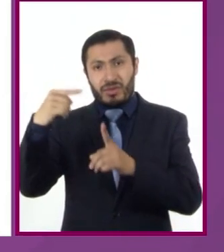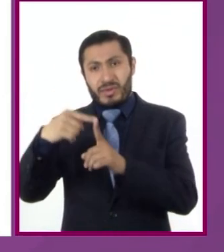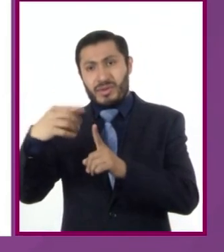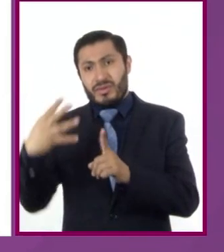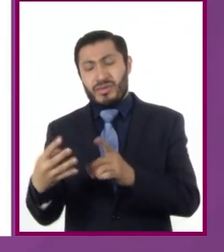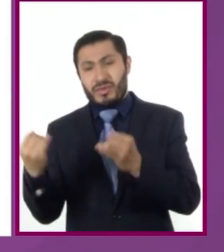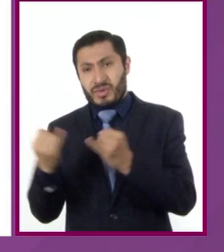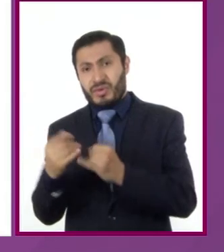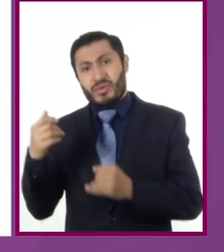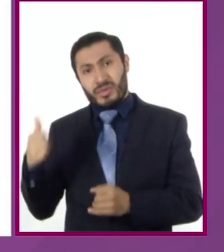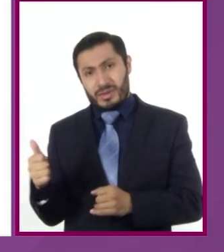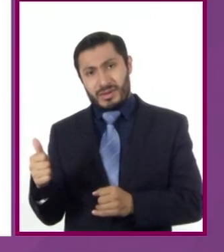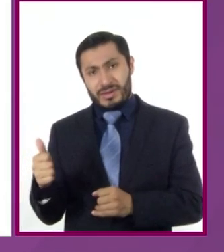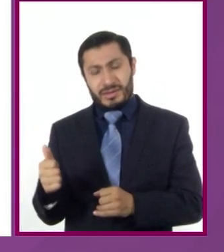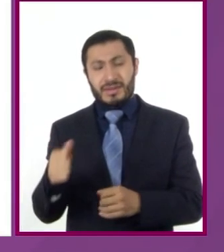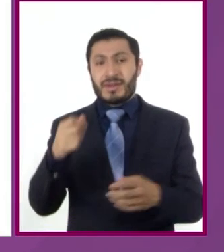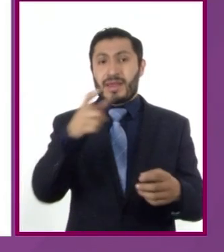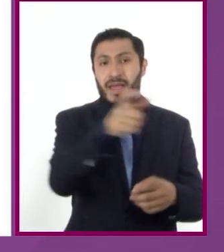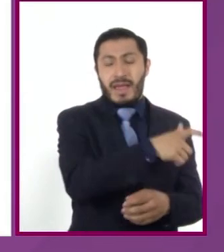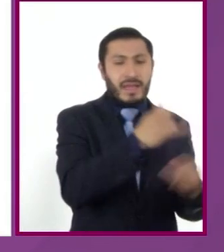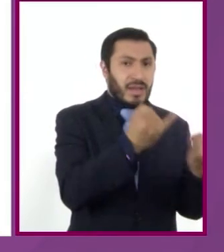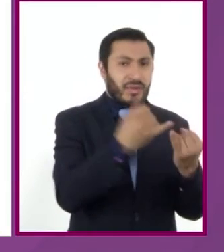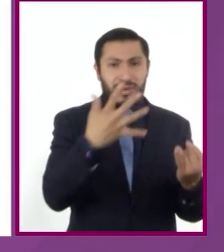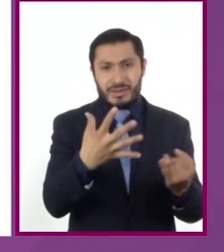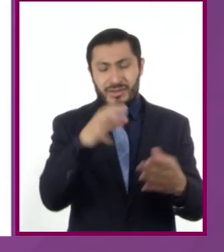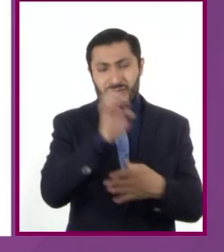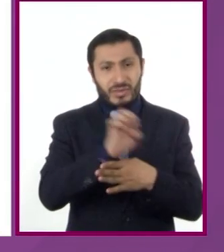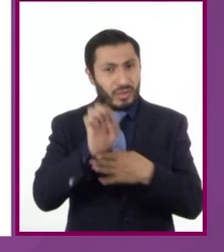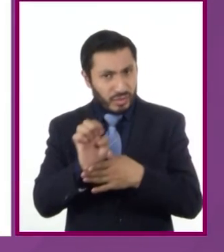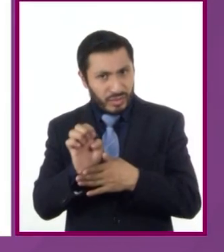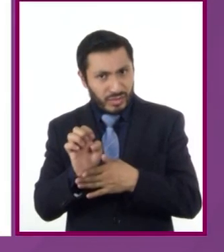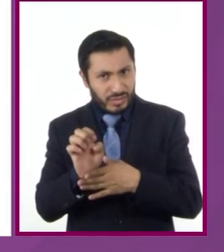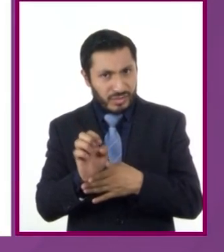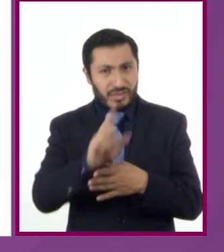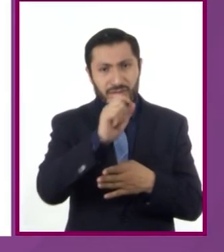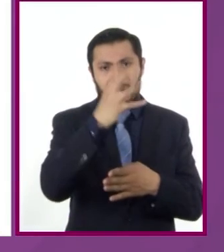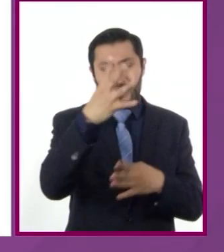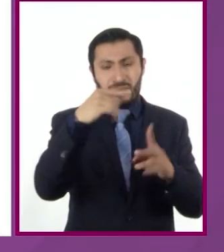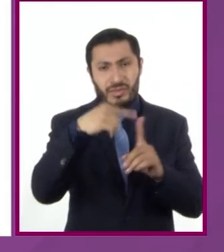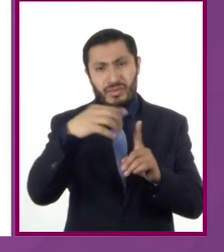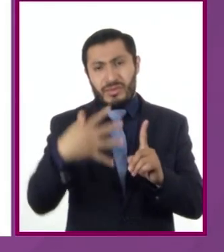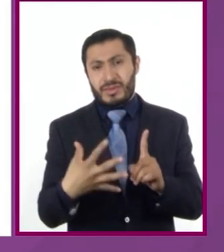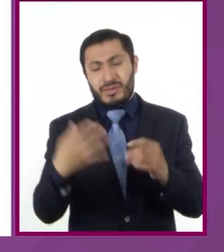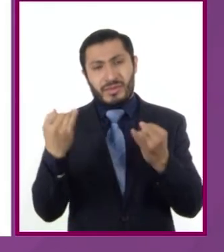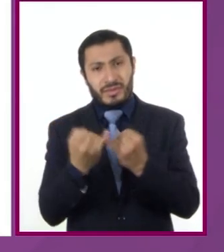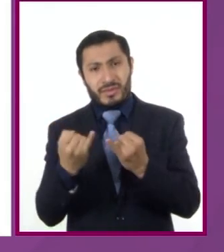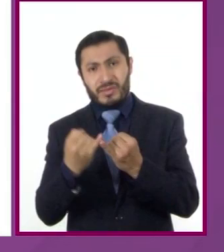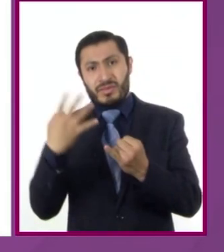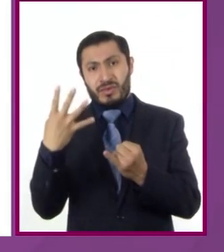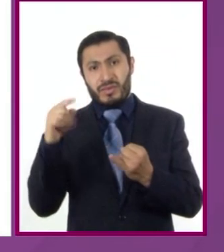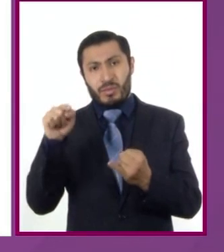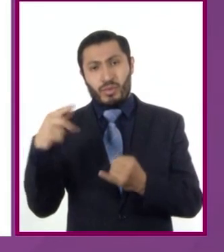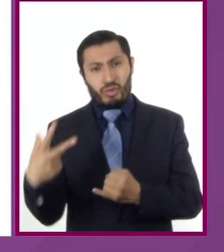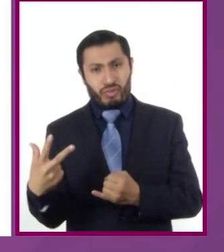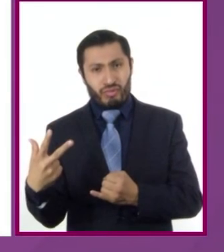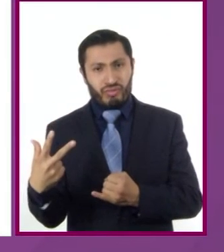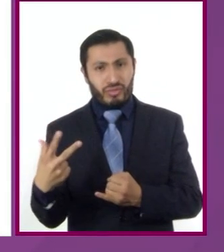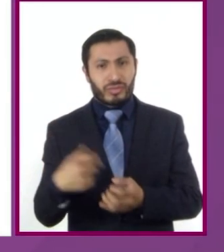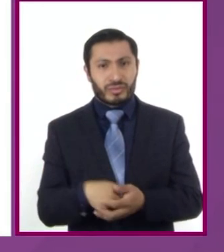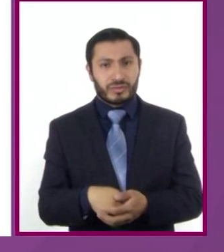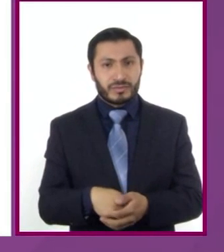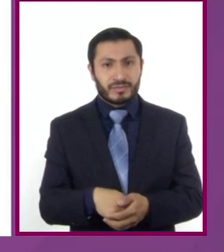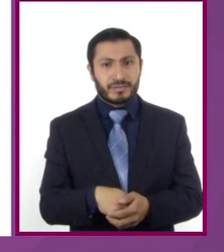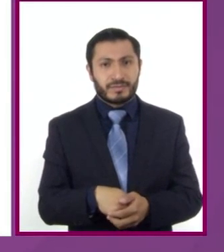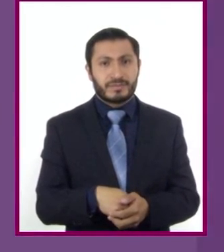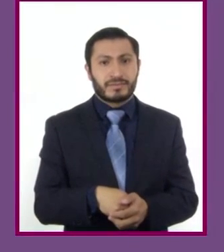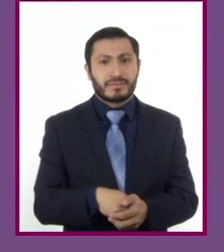igual a 6. X igual a 5, entonces 24 entre 5 es igual a 4.8.